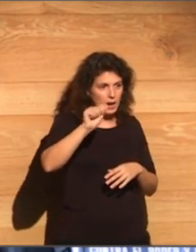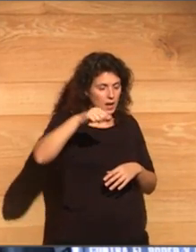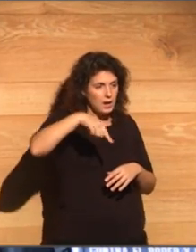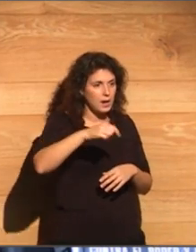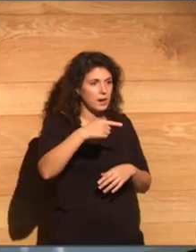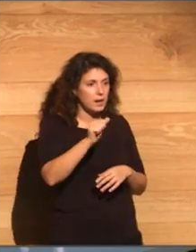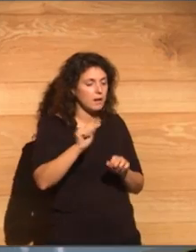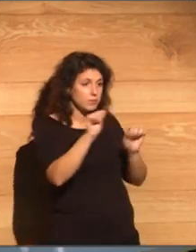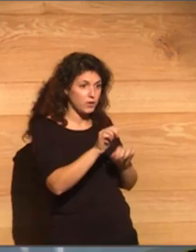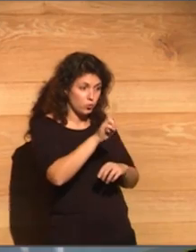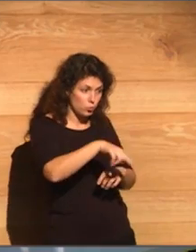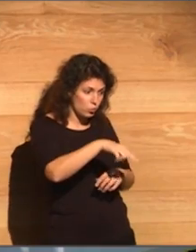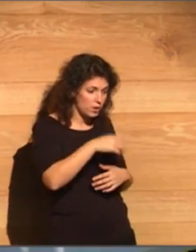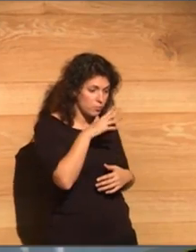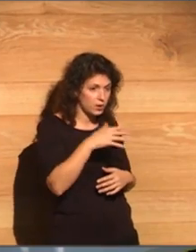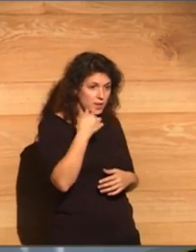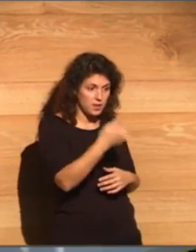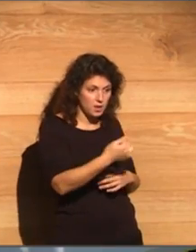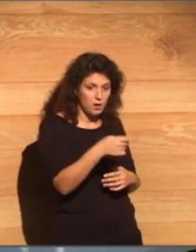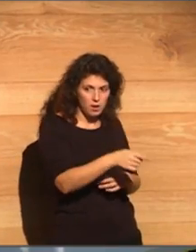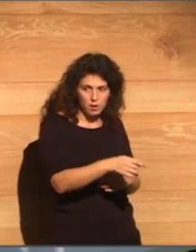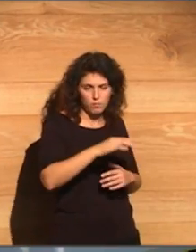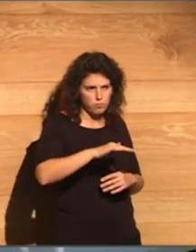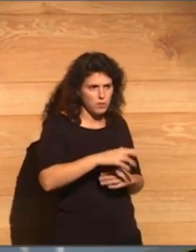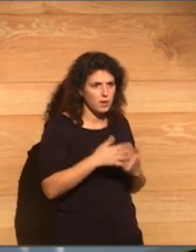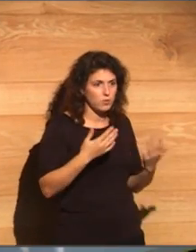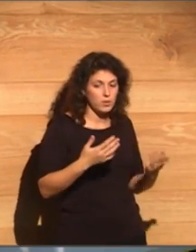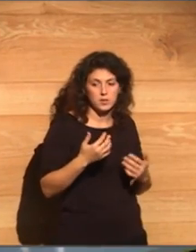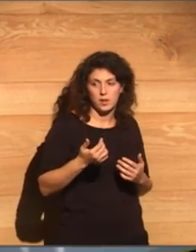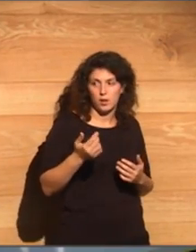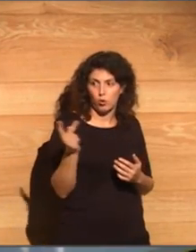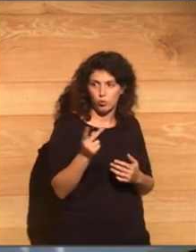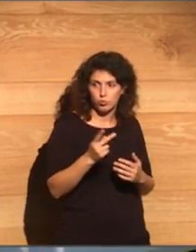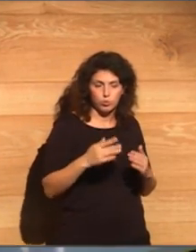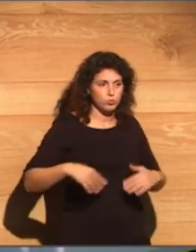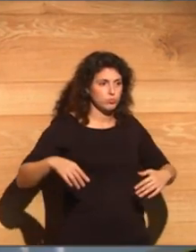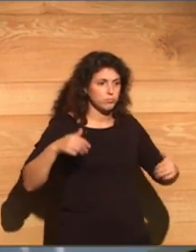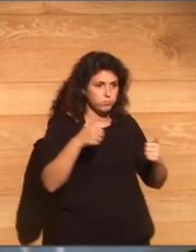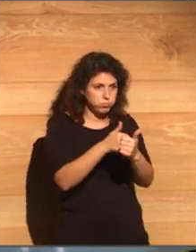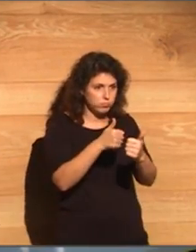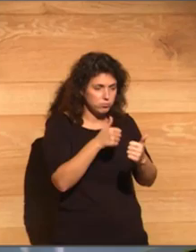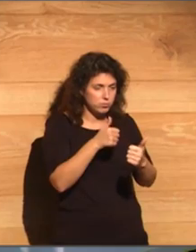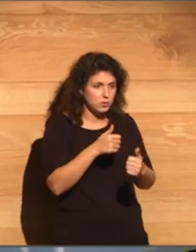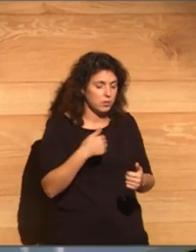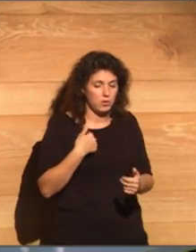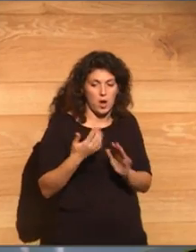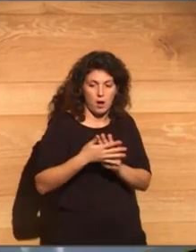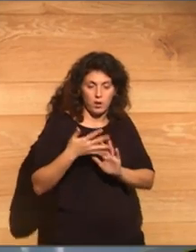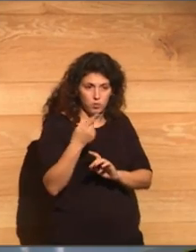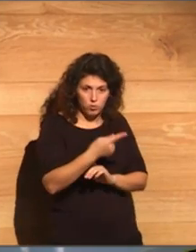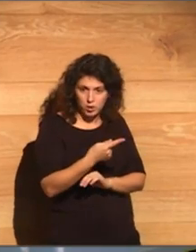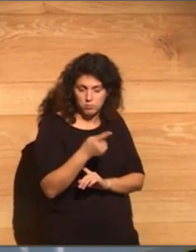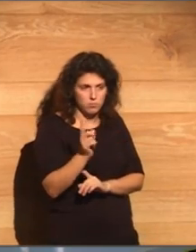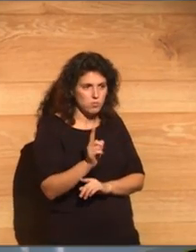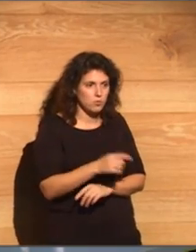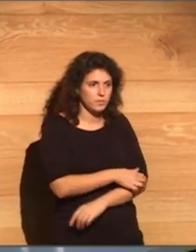la verdadera guerra civil de la le película. Dijo, es que él sale a morder. Y dice, ¿qué hago? Y dice, pues sale a morder tú. No le dijo, ya hablaré yo con él, sino tú sabrás, sube el juego. Y